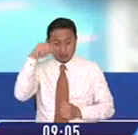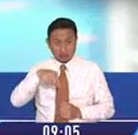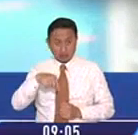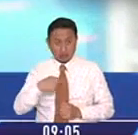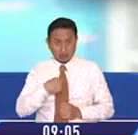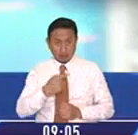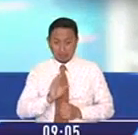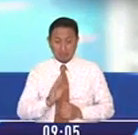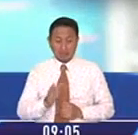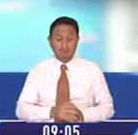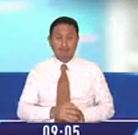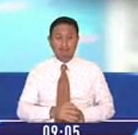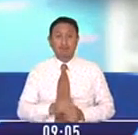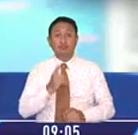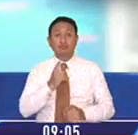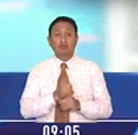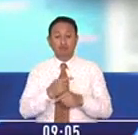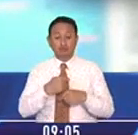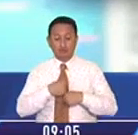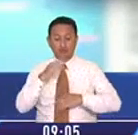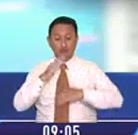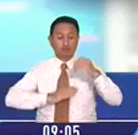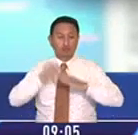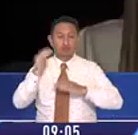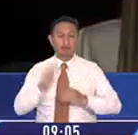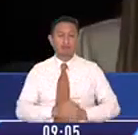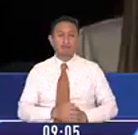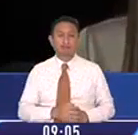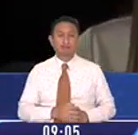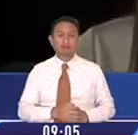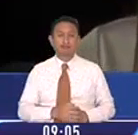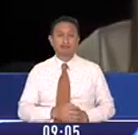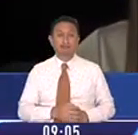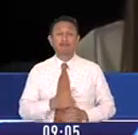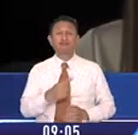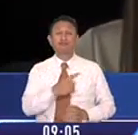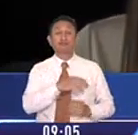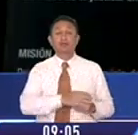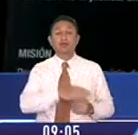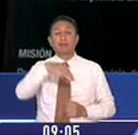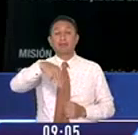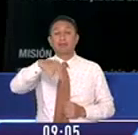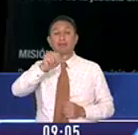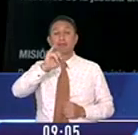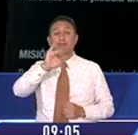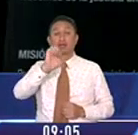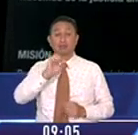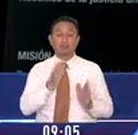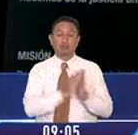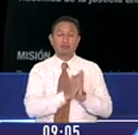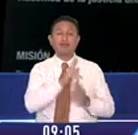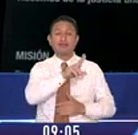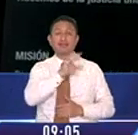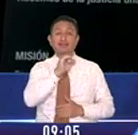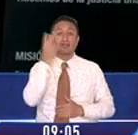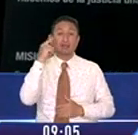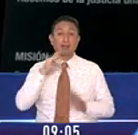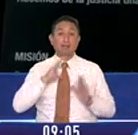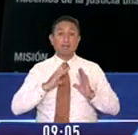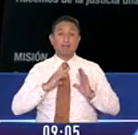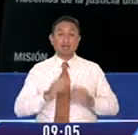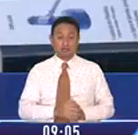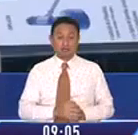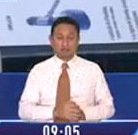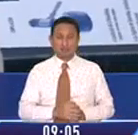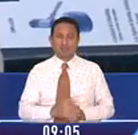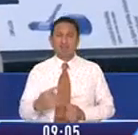responsabilidad alguna, por lo que se ratificará mi estado de inocencia. Esto mientras Maribel Barreno ha solicitado 30 días de vacaciones y